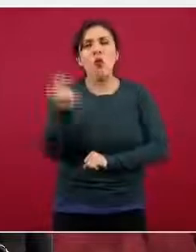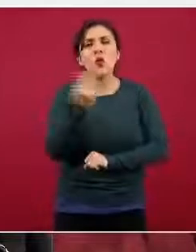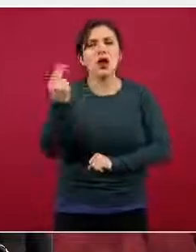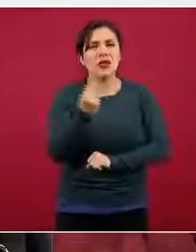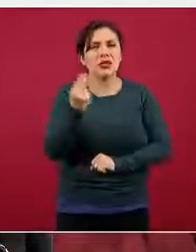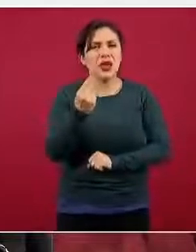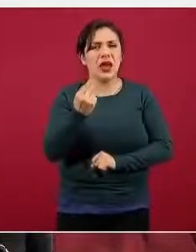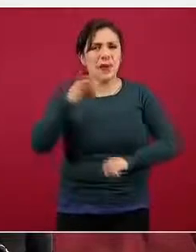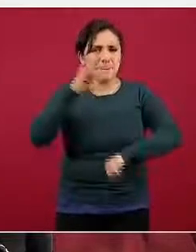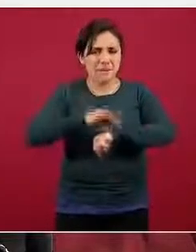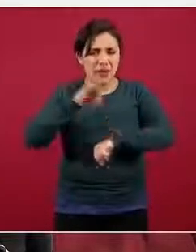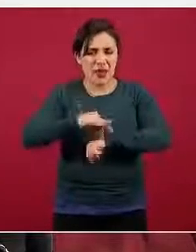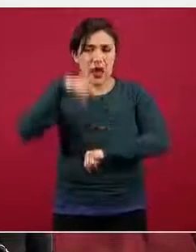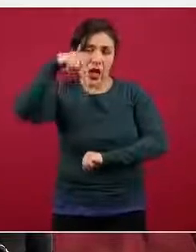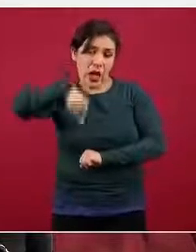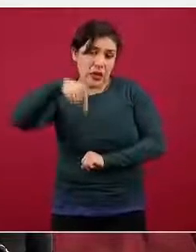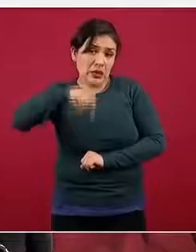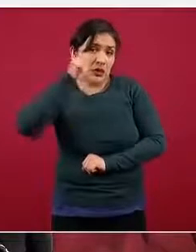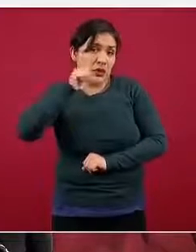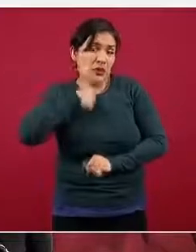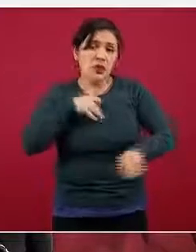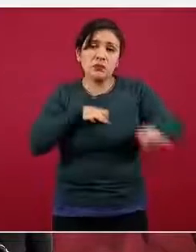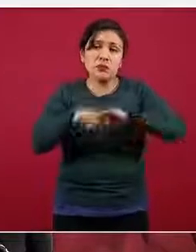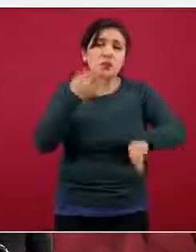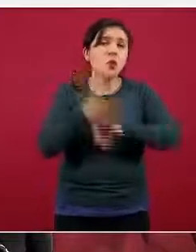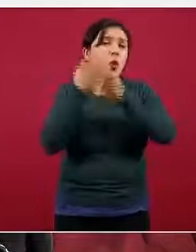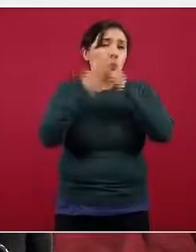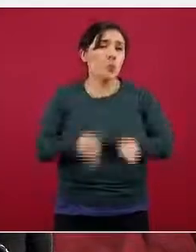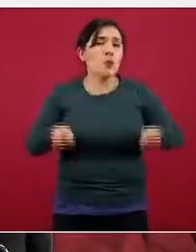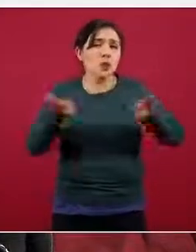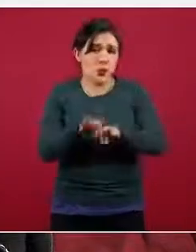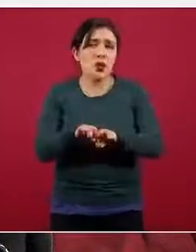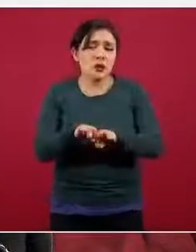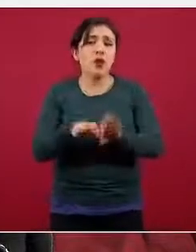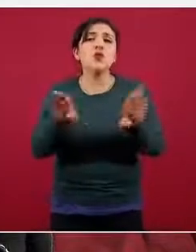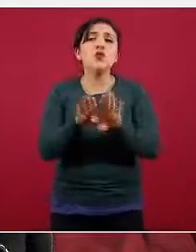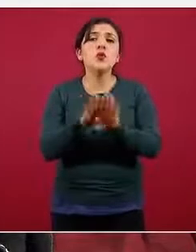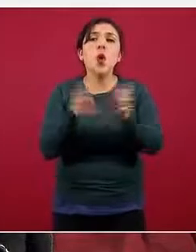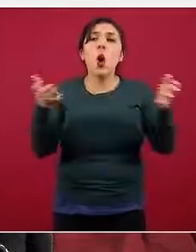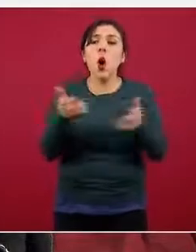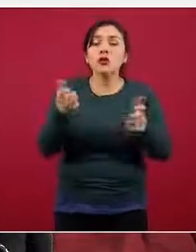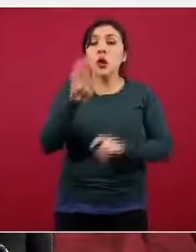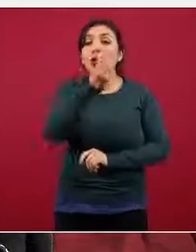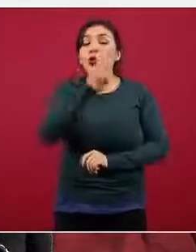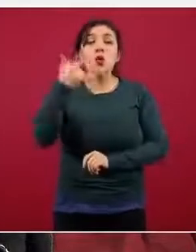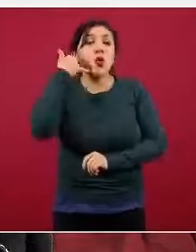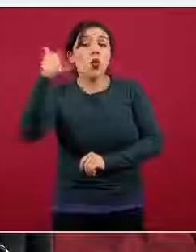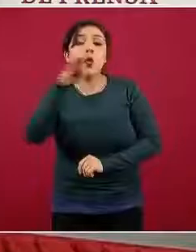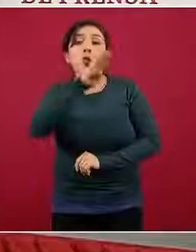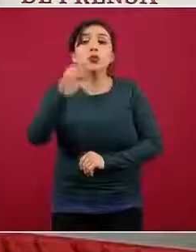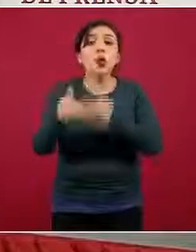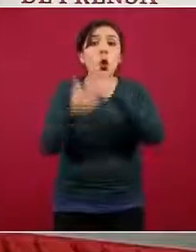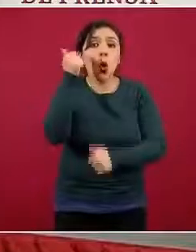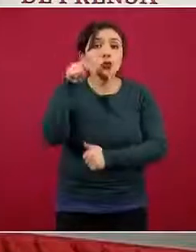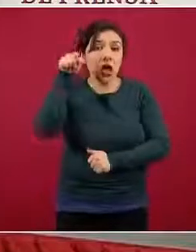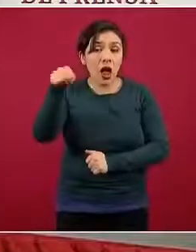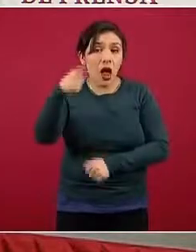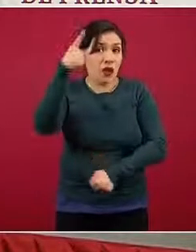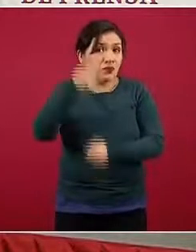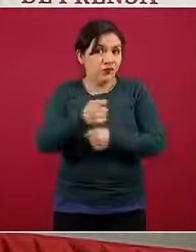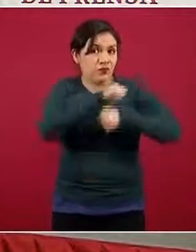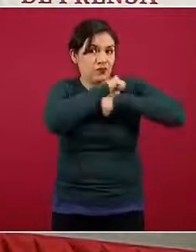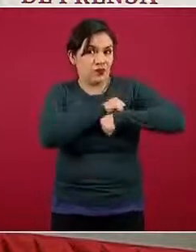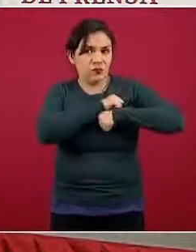médicas. Desde aquí digo, es un trabajo muy importante, el 911 en general en